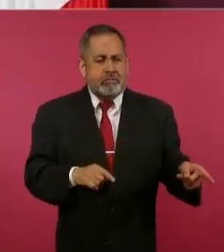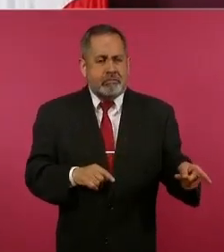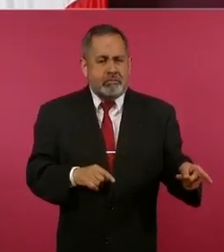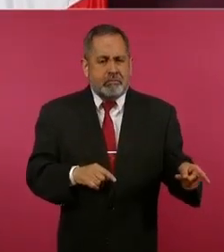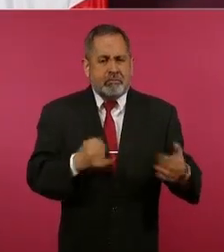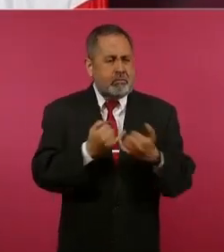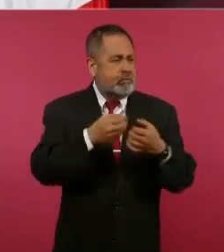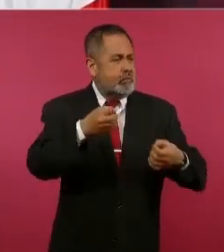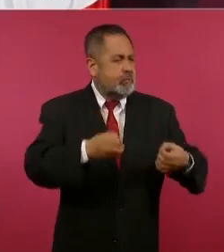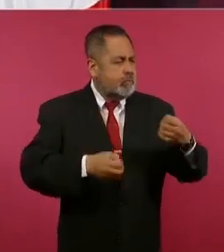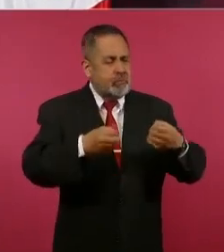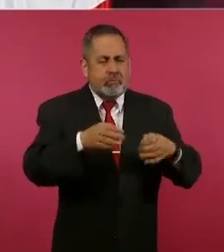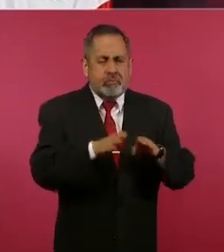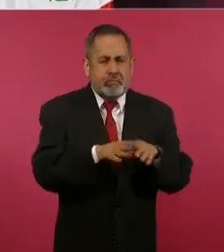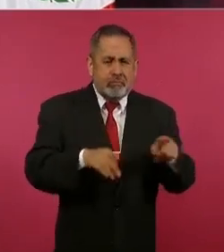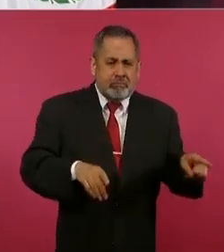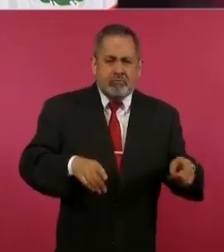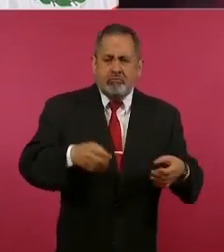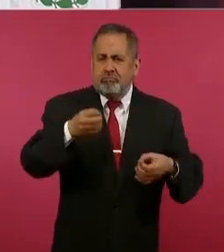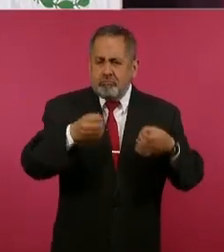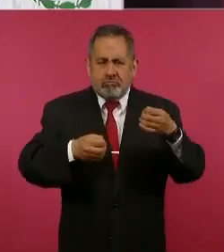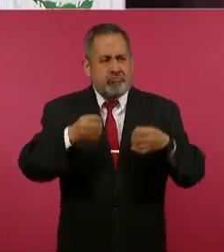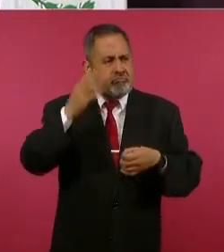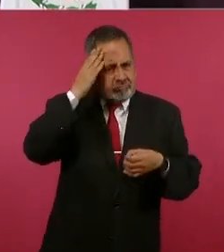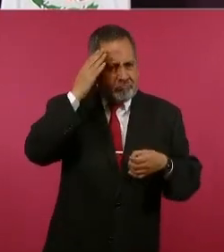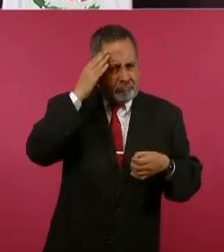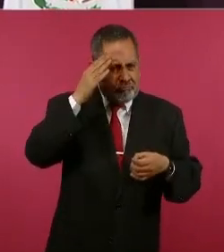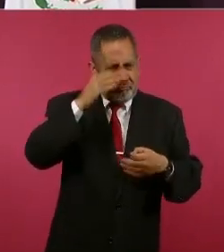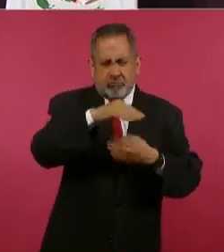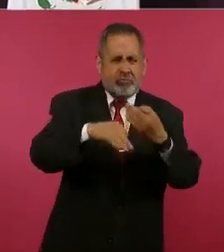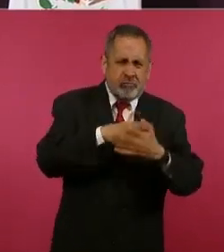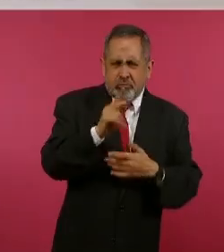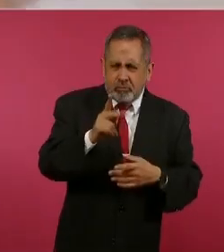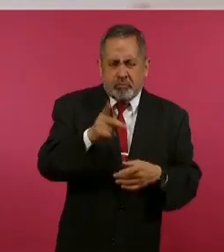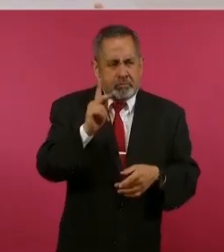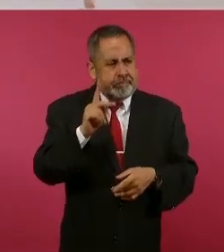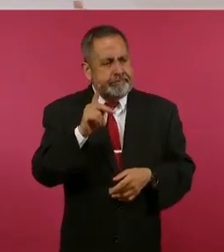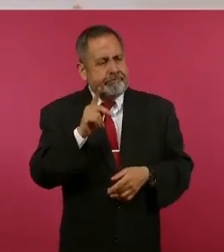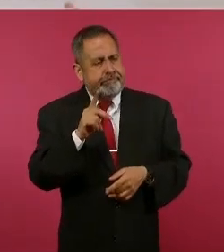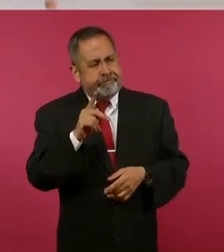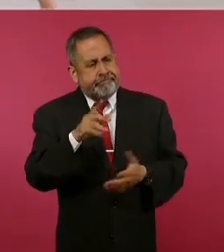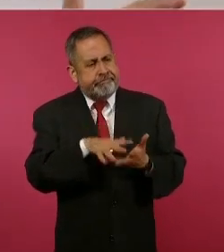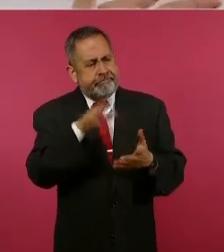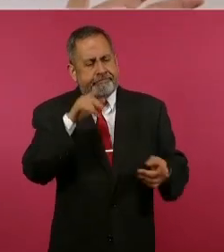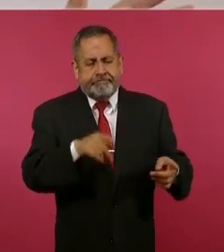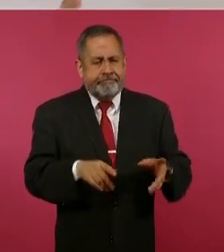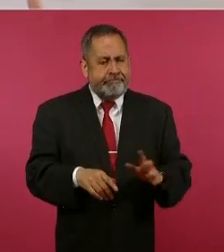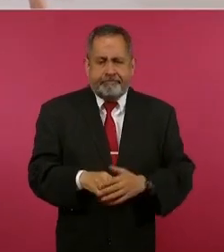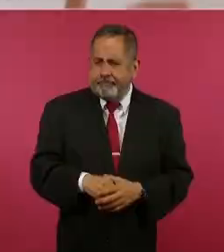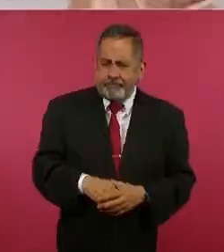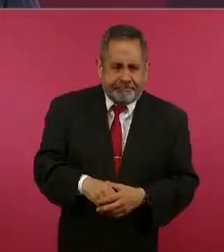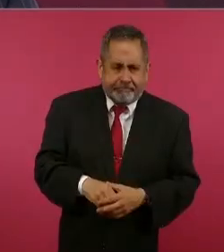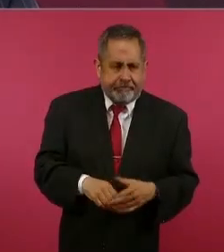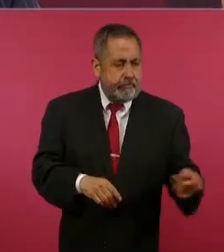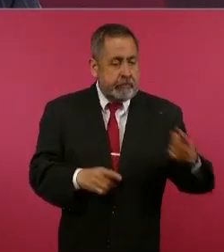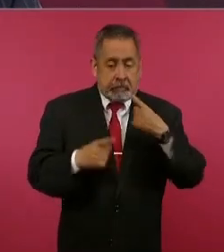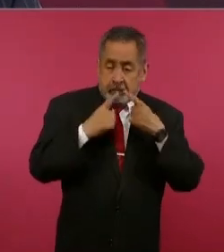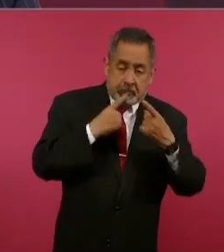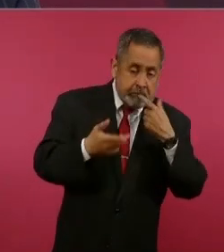actuando jueces, magistrados, ministros, no todos, pero lo que hicieron deliberar